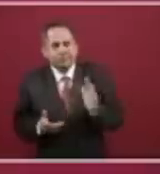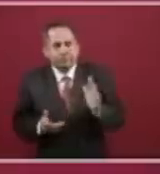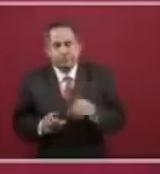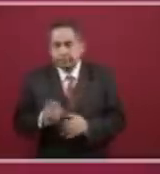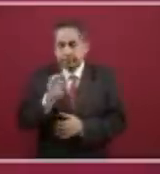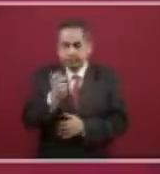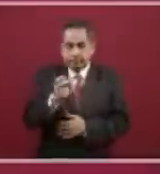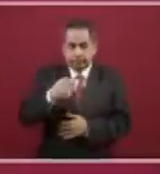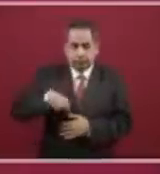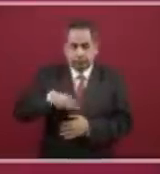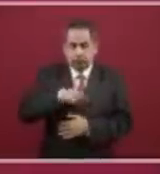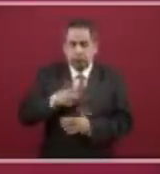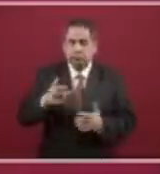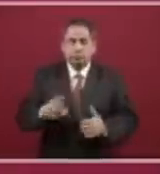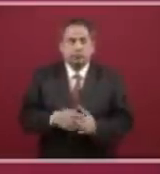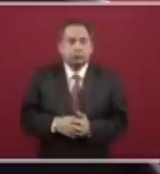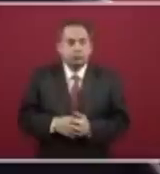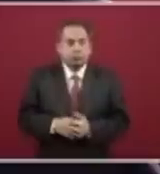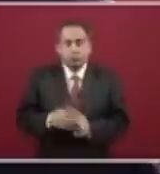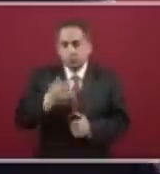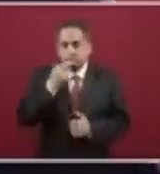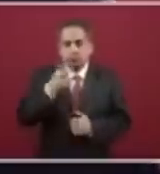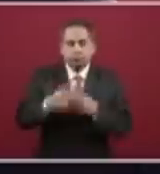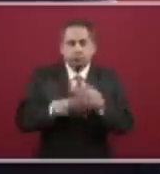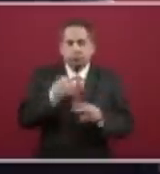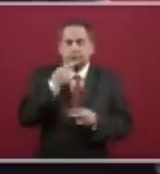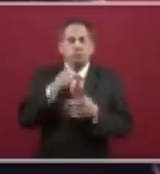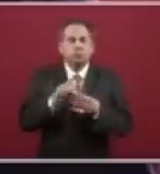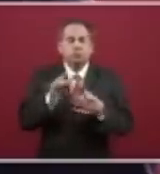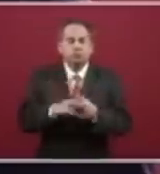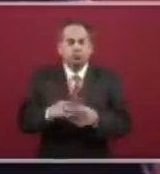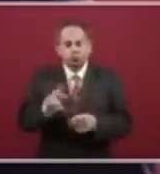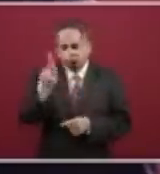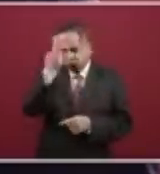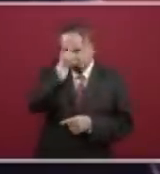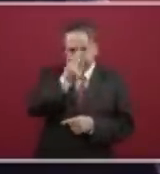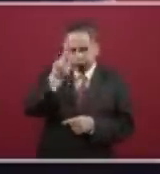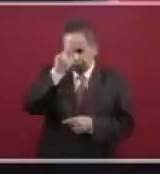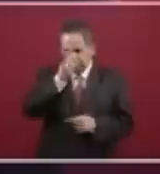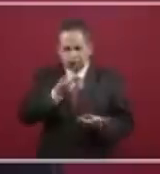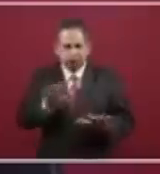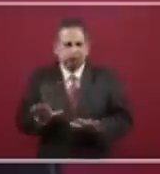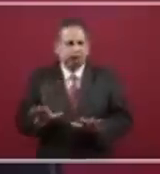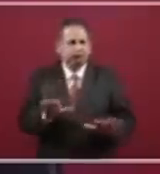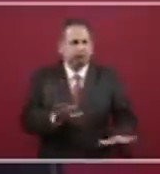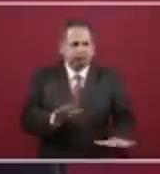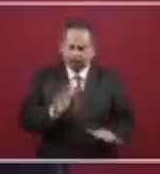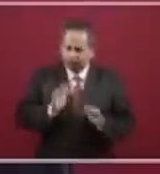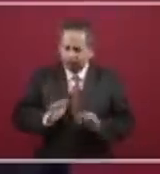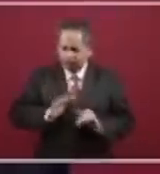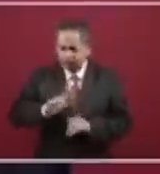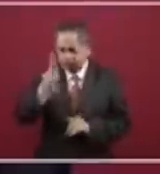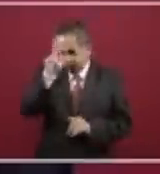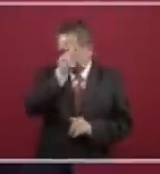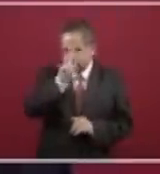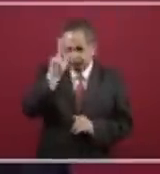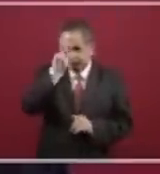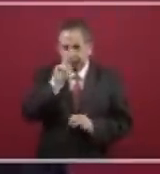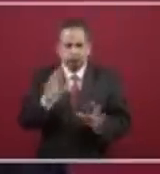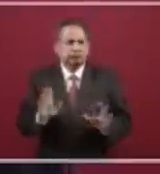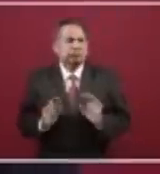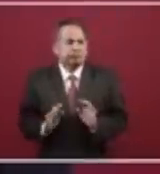eso lo mejor es la prudencia y y